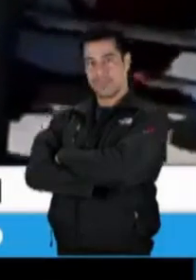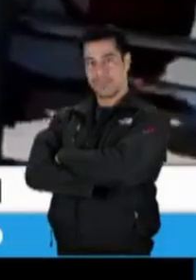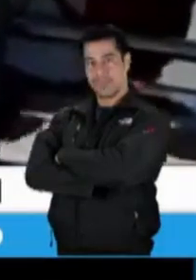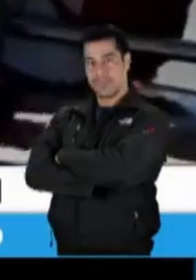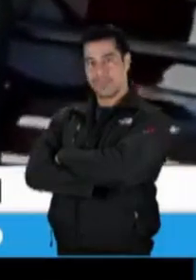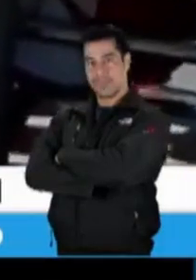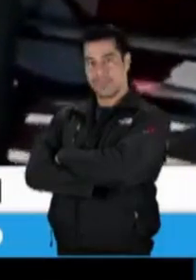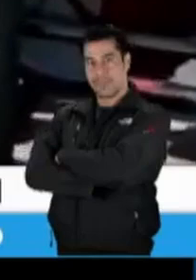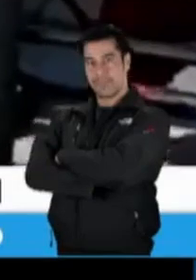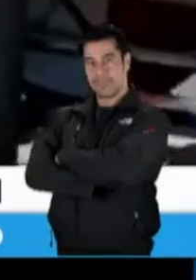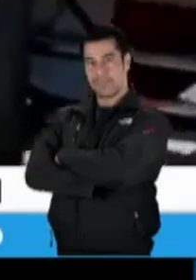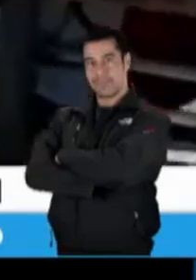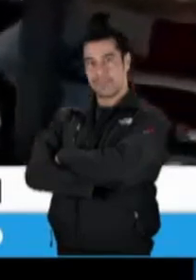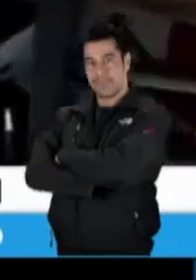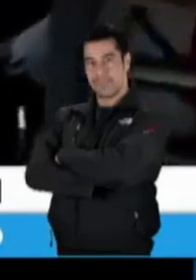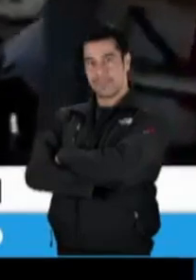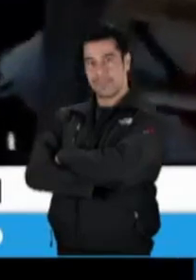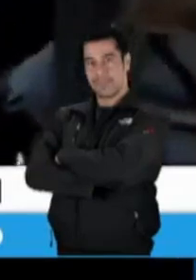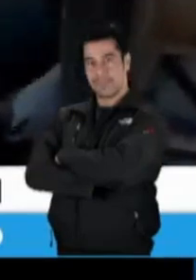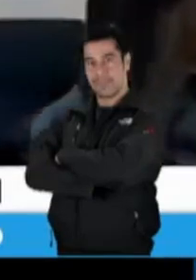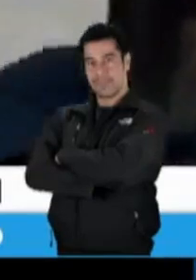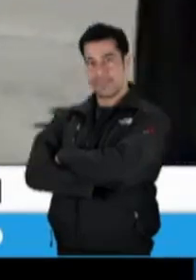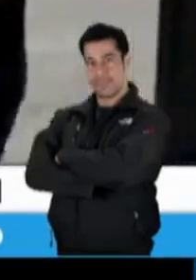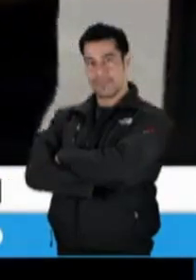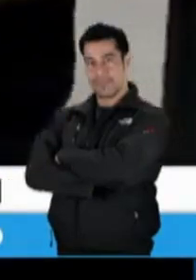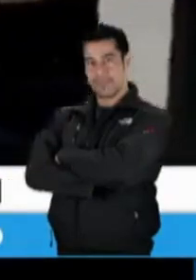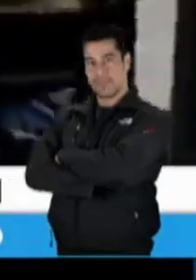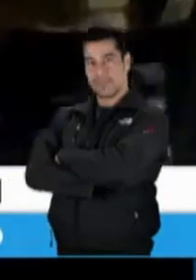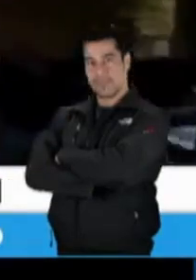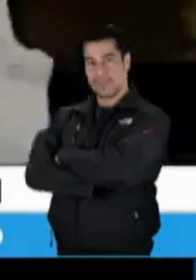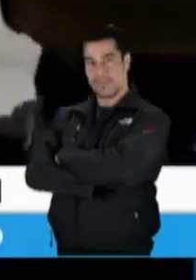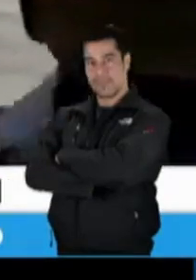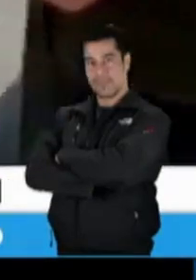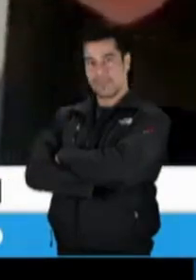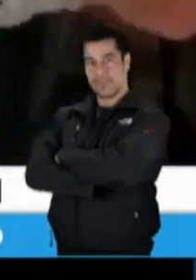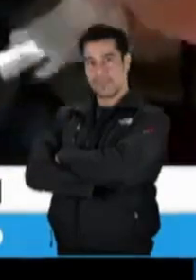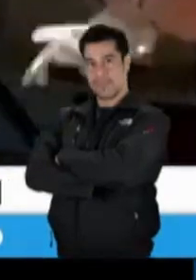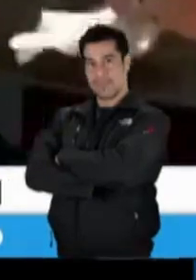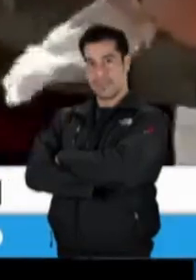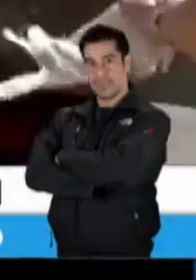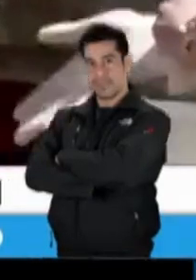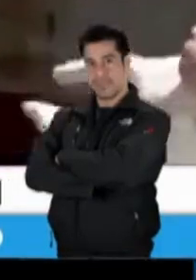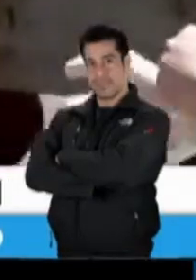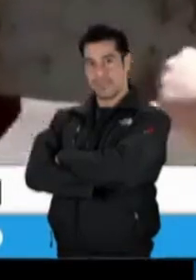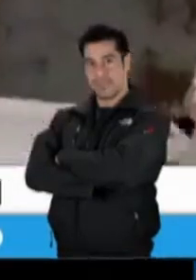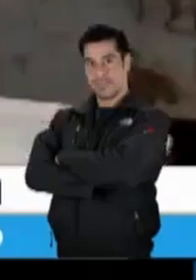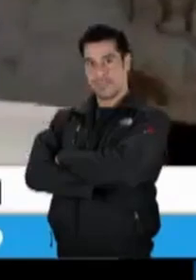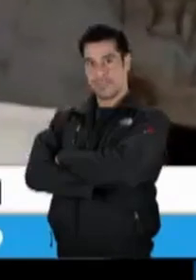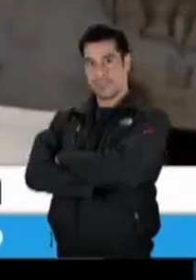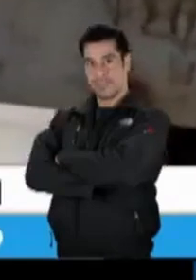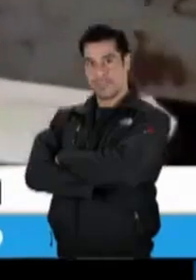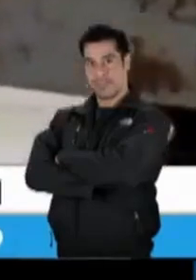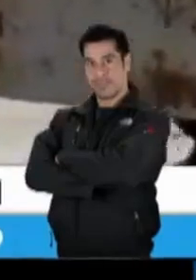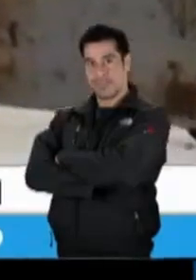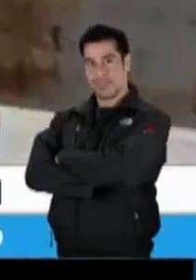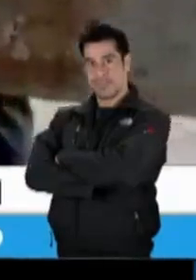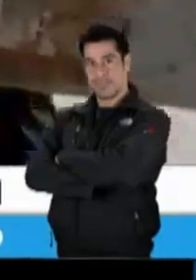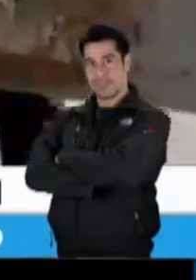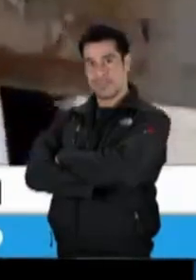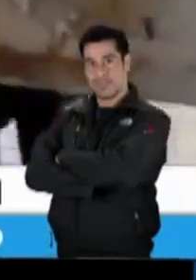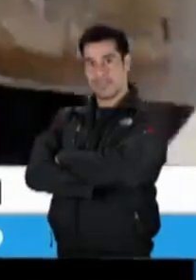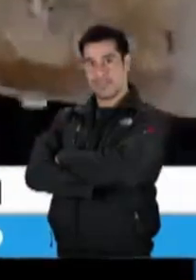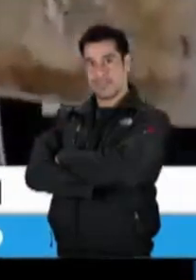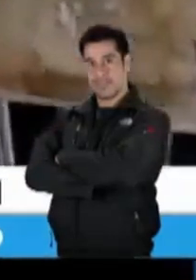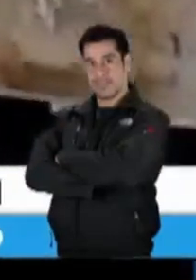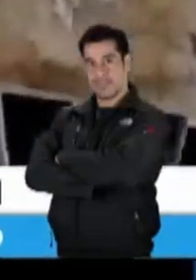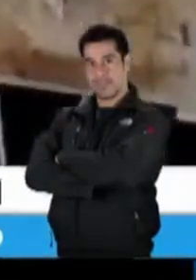personas que fueron en primera instancia auxiliadas por los otros clientes que habían llegado a este after clandestino,